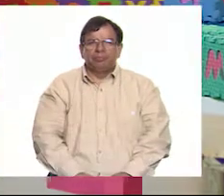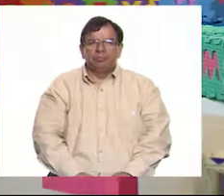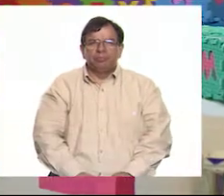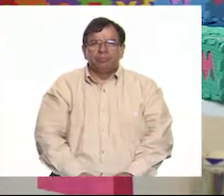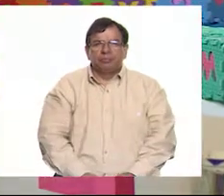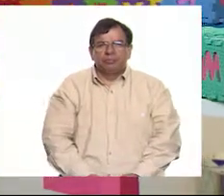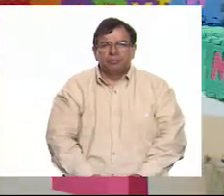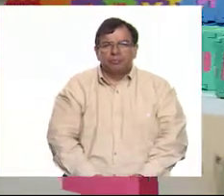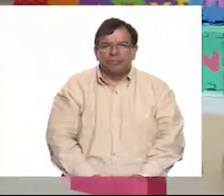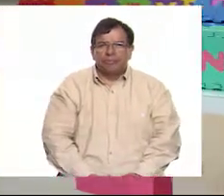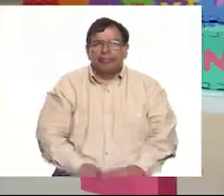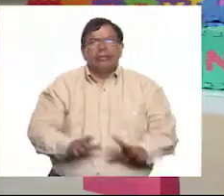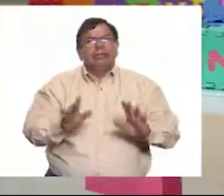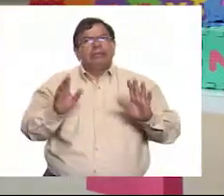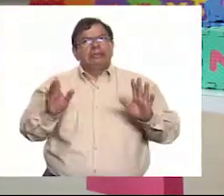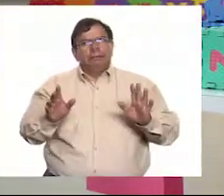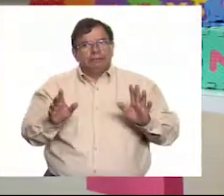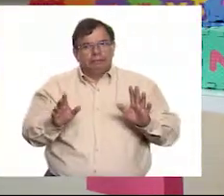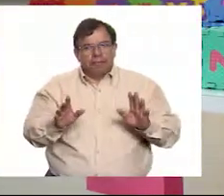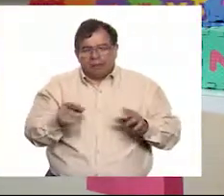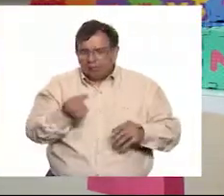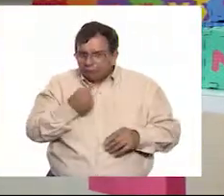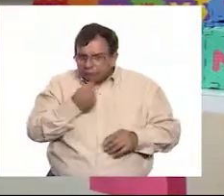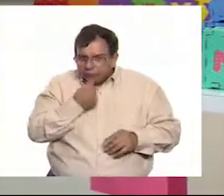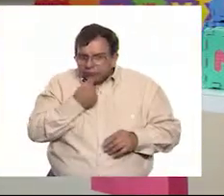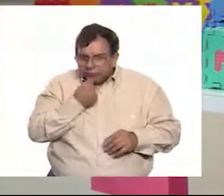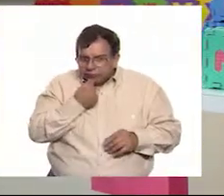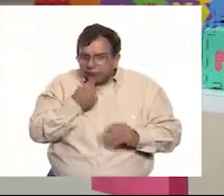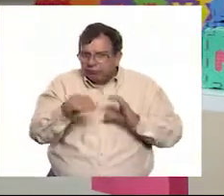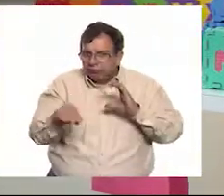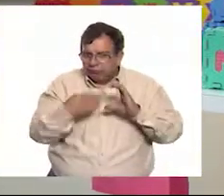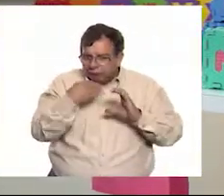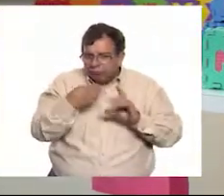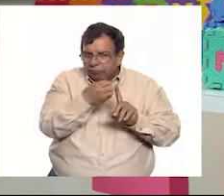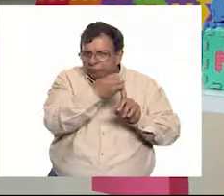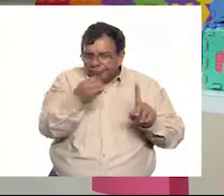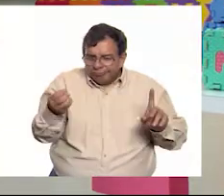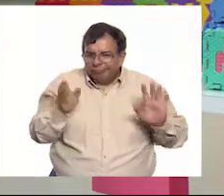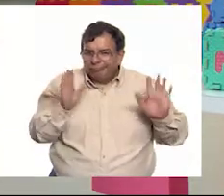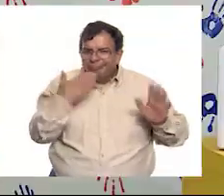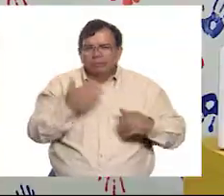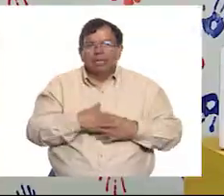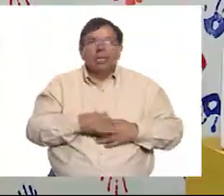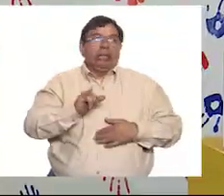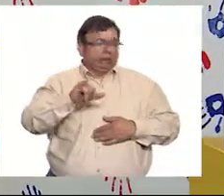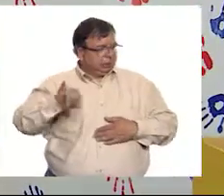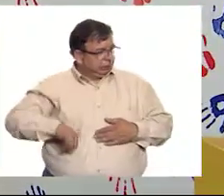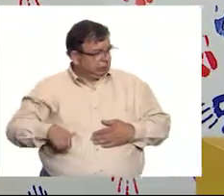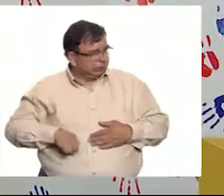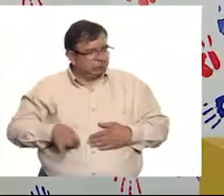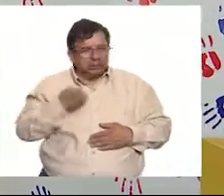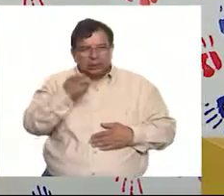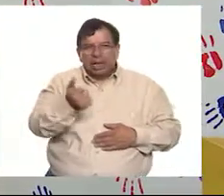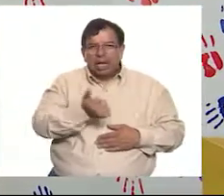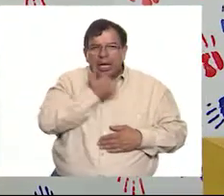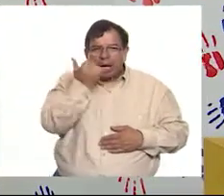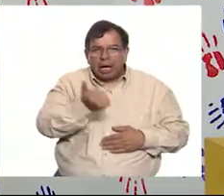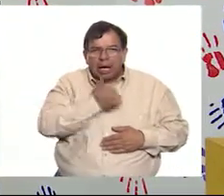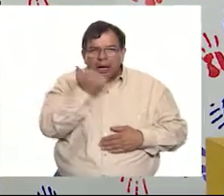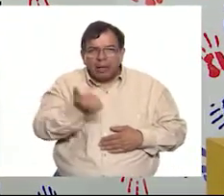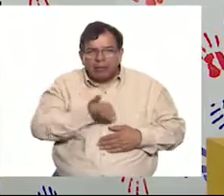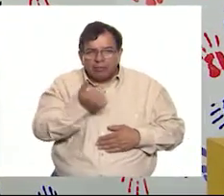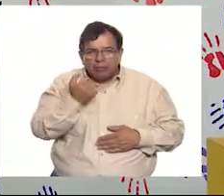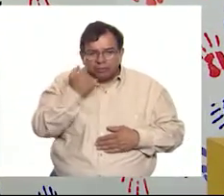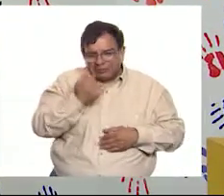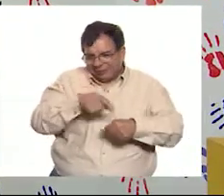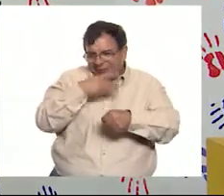Hasta la próxima. Ay, qué bueno que nos mandaron sus opiniones los niños, ¿verdad? Acerca de lo que son los patrones. Sí, muy interesante. Justamente es lo que nuestros alumnos y alumnas